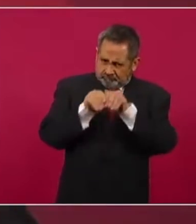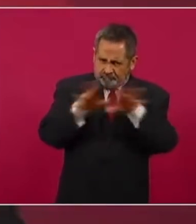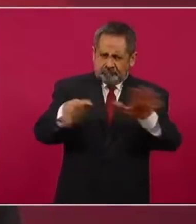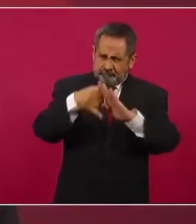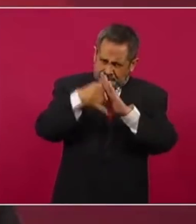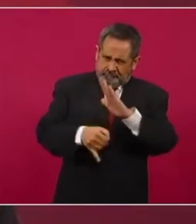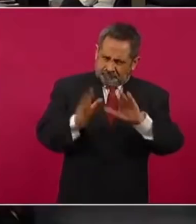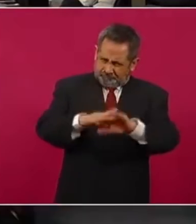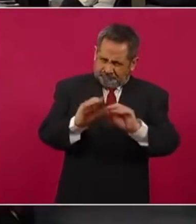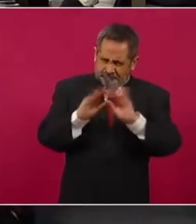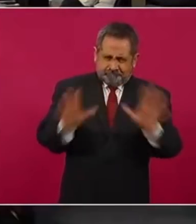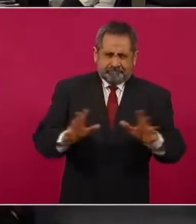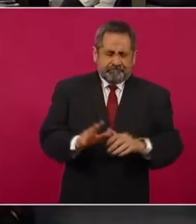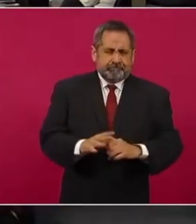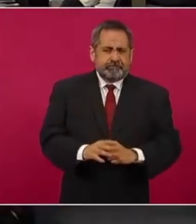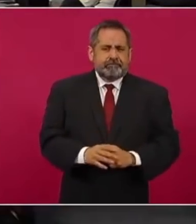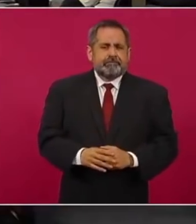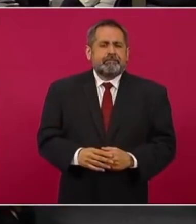profunda,